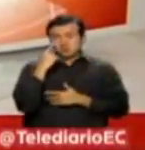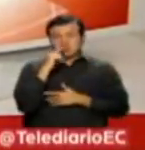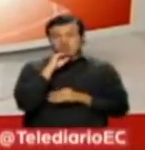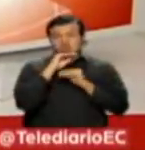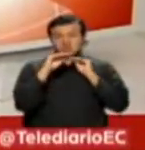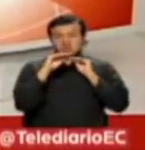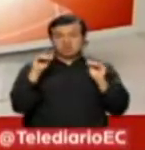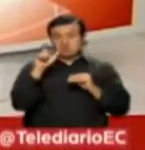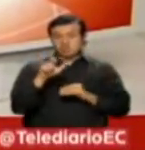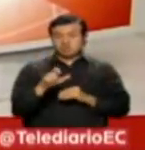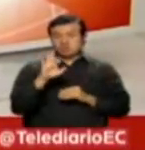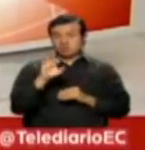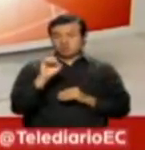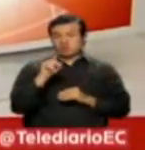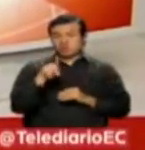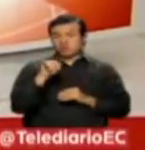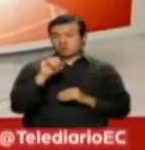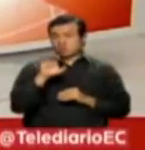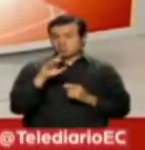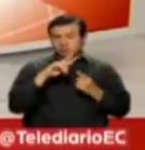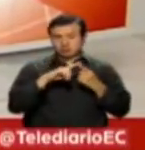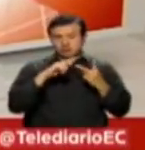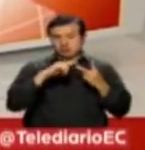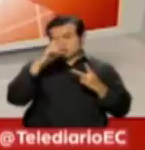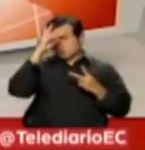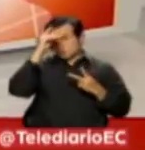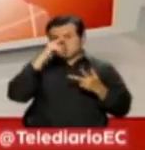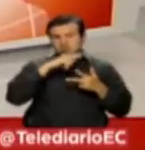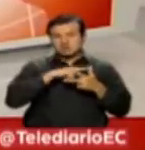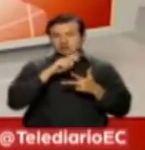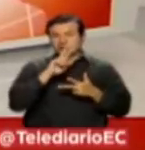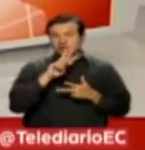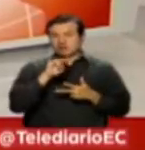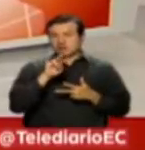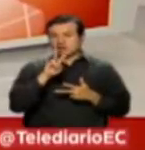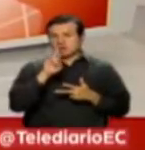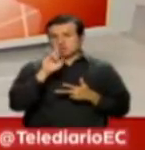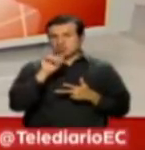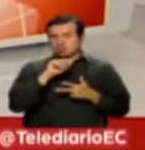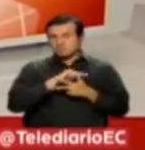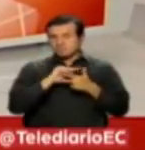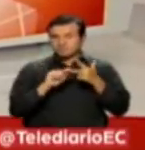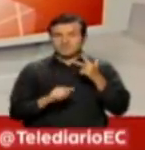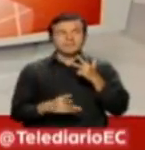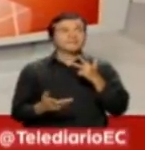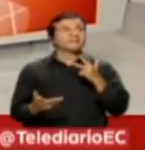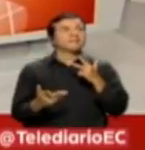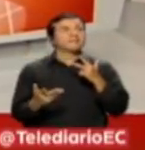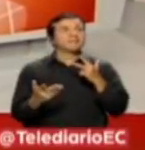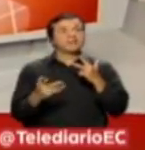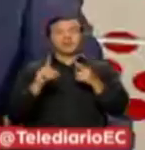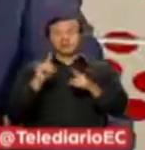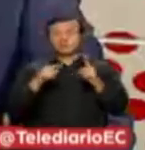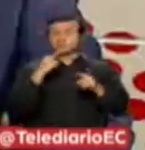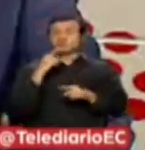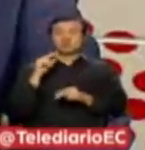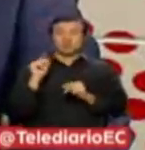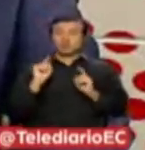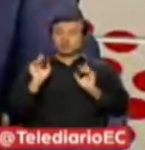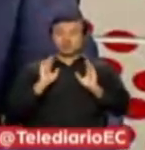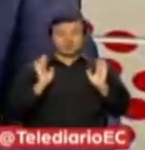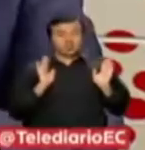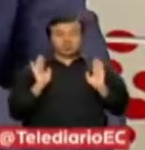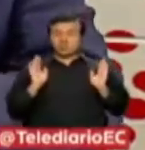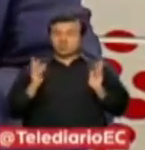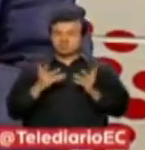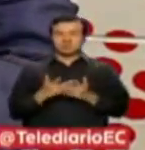del señor Topic, el señor Glass y el señor Rivera detrás de esta estructura. Aquello fue negado por el señor Topic